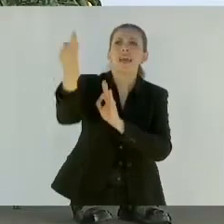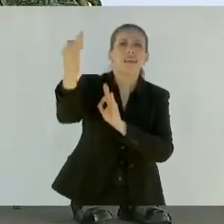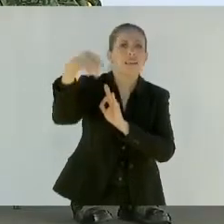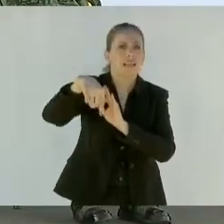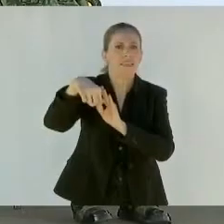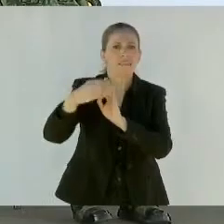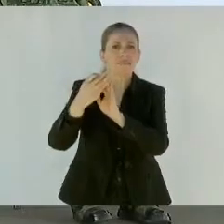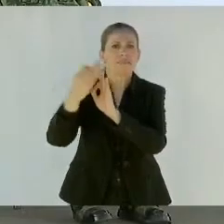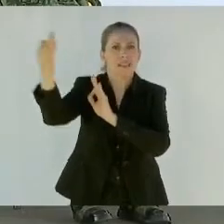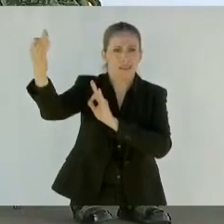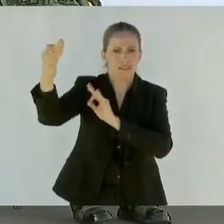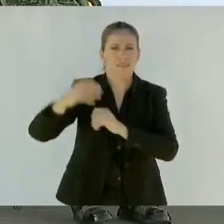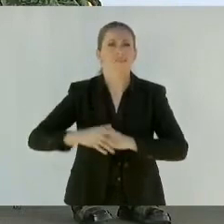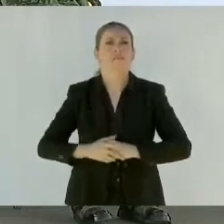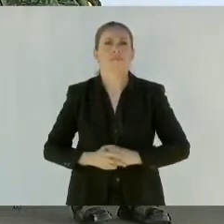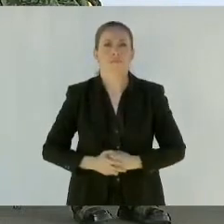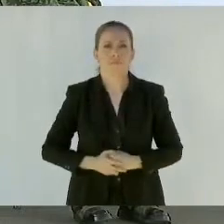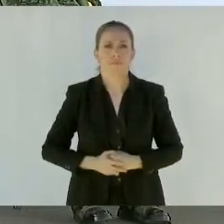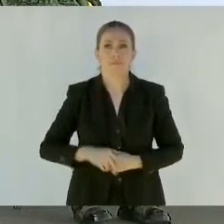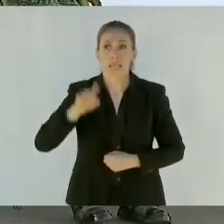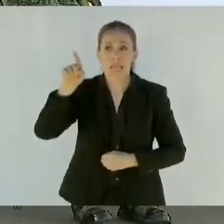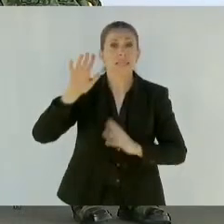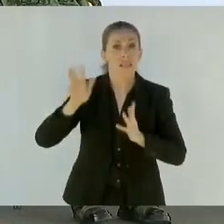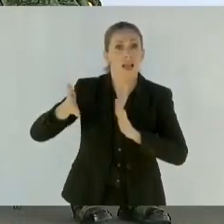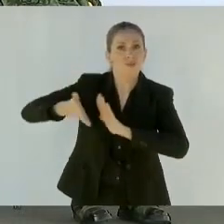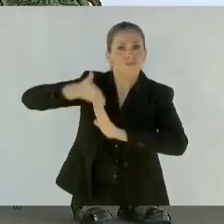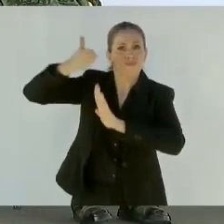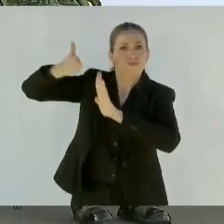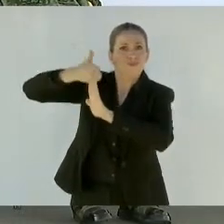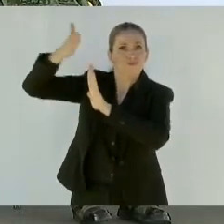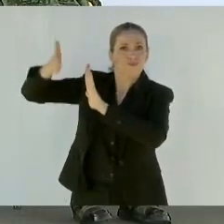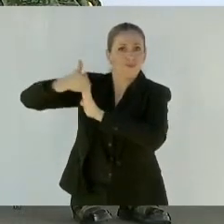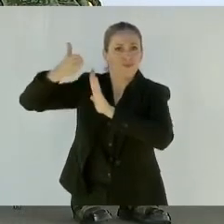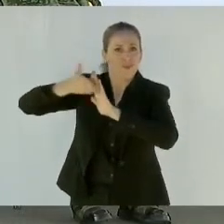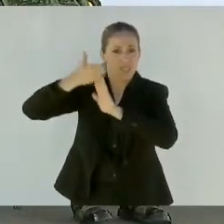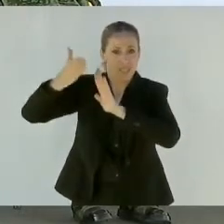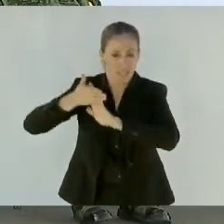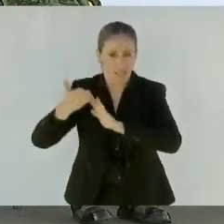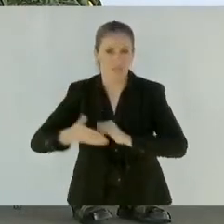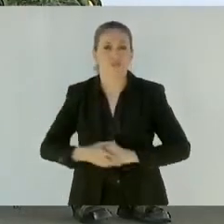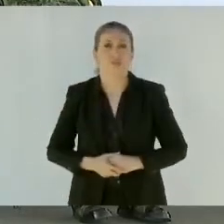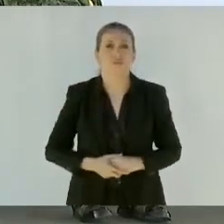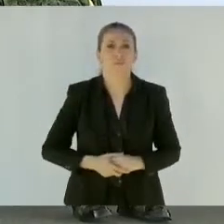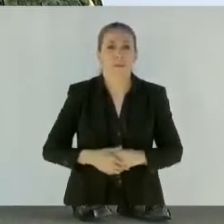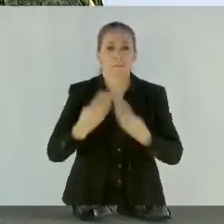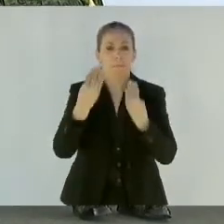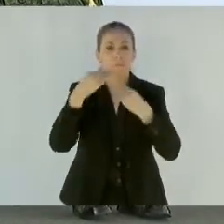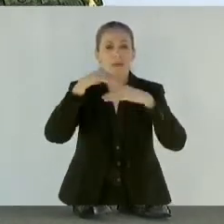Se está construyendo esta sucursal en el país.